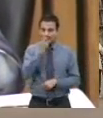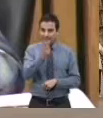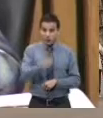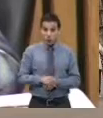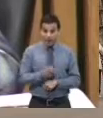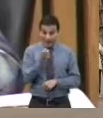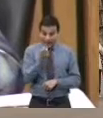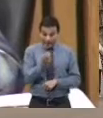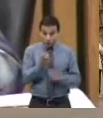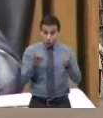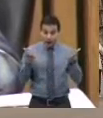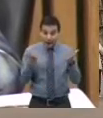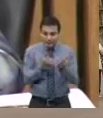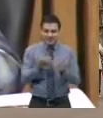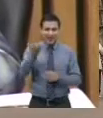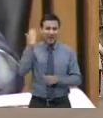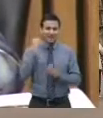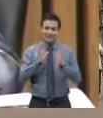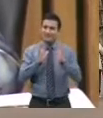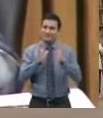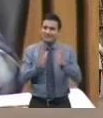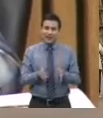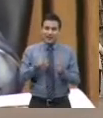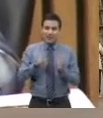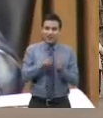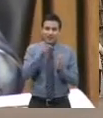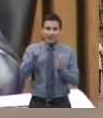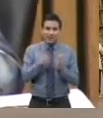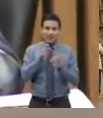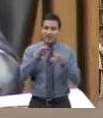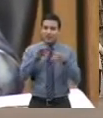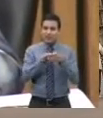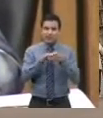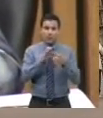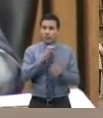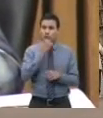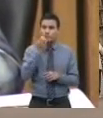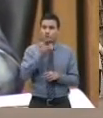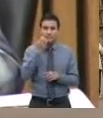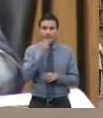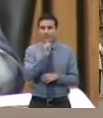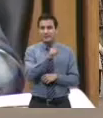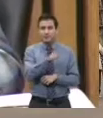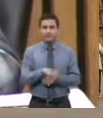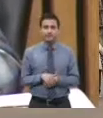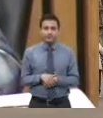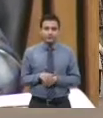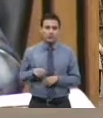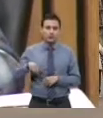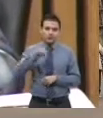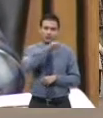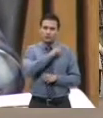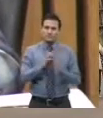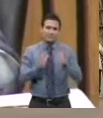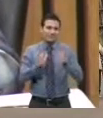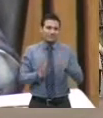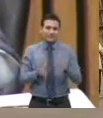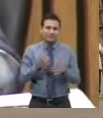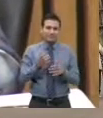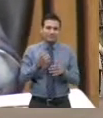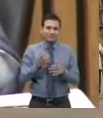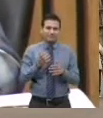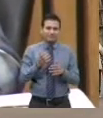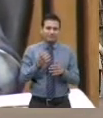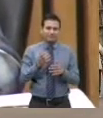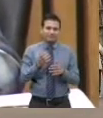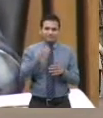conducta reincidente, reiterada y constante en cada proceso electoral. Advertimos que el proyecto que se somete a